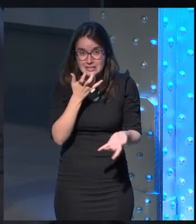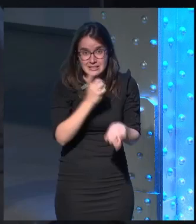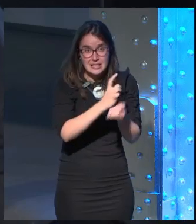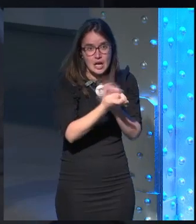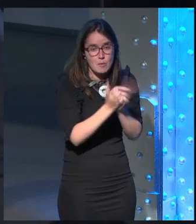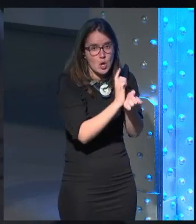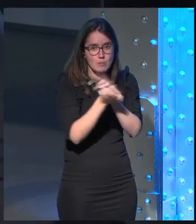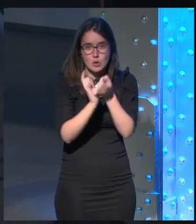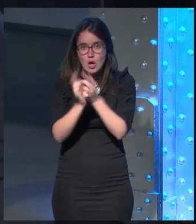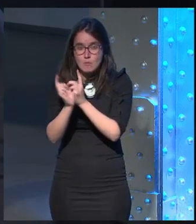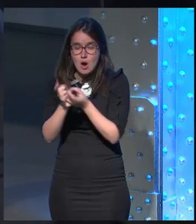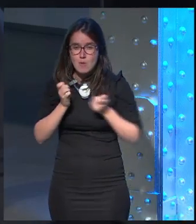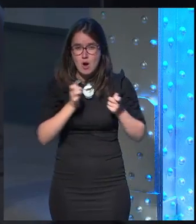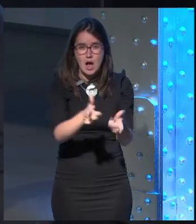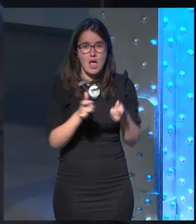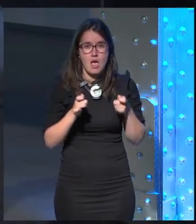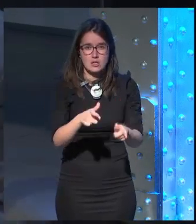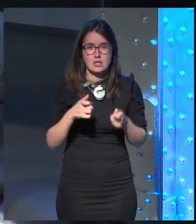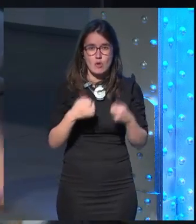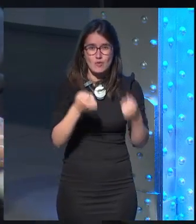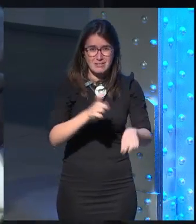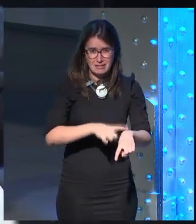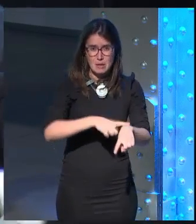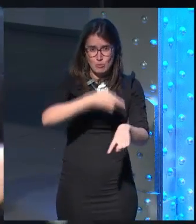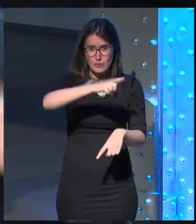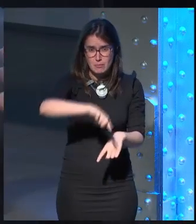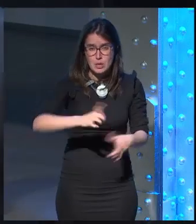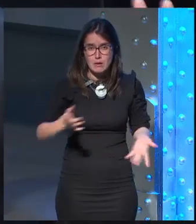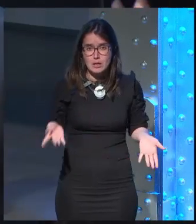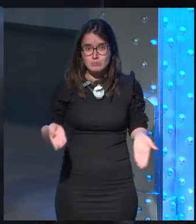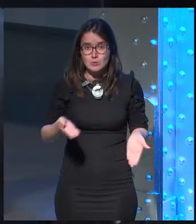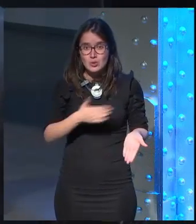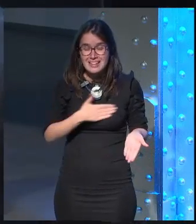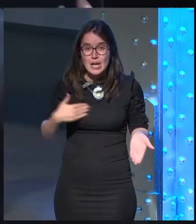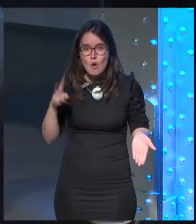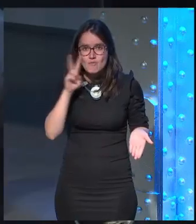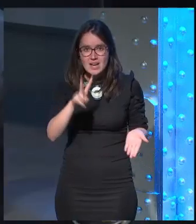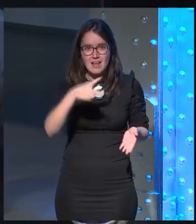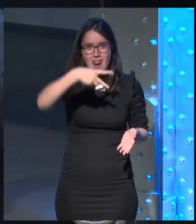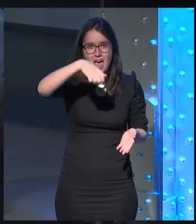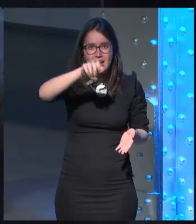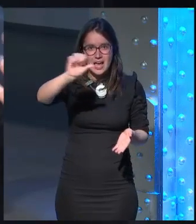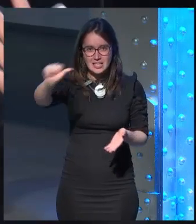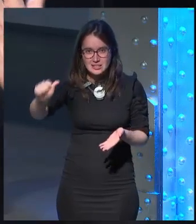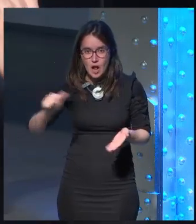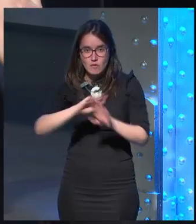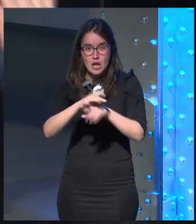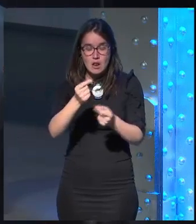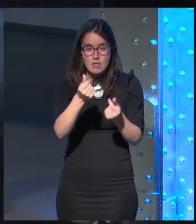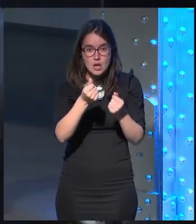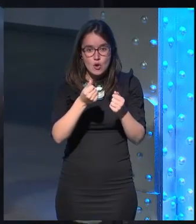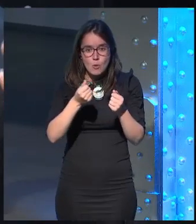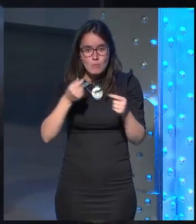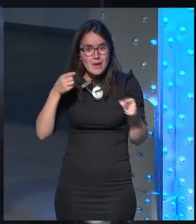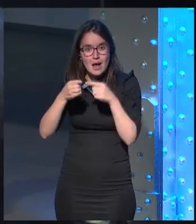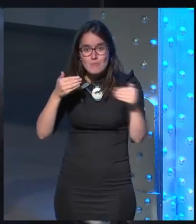de hacer las cosas, se ha gastado mucho dinero, se ha gastado mucho tiempo y me gustaría ver que la NASA tuviera una financiación a 10